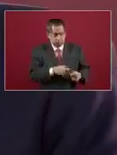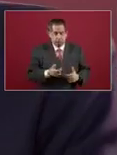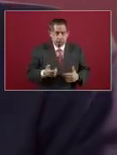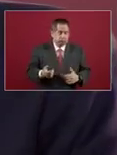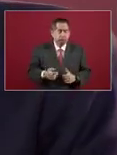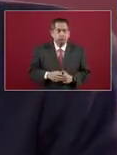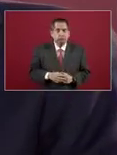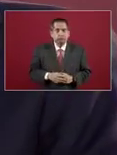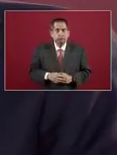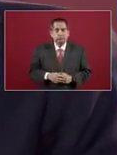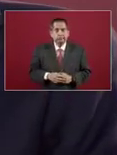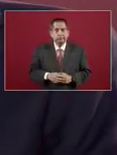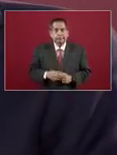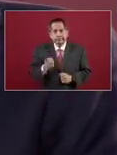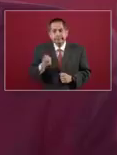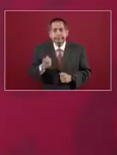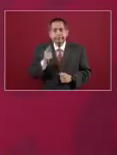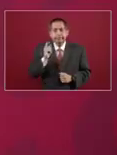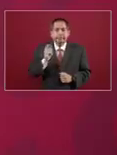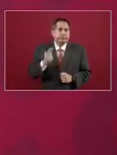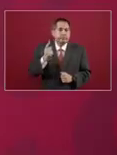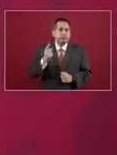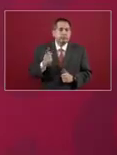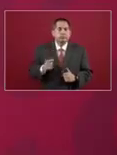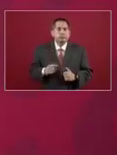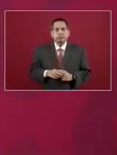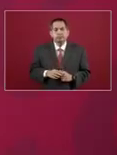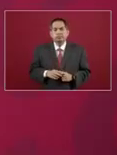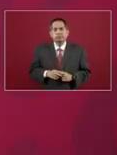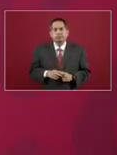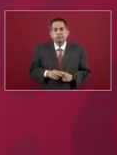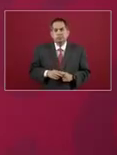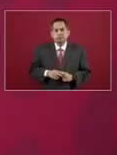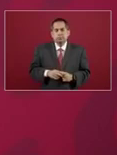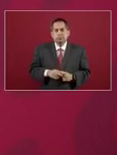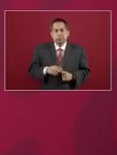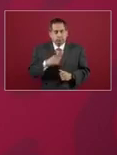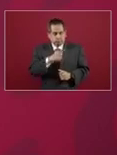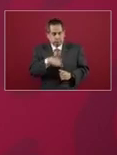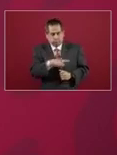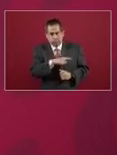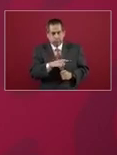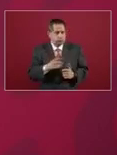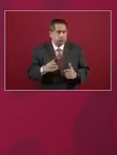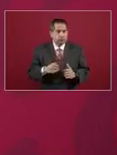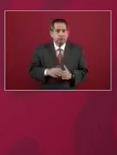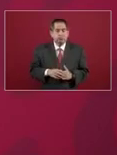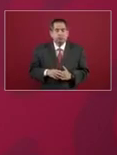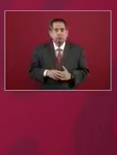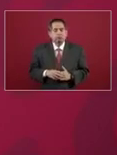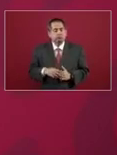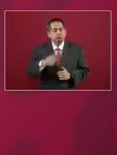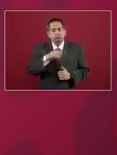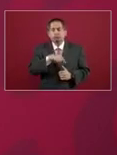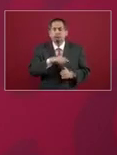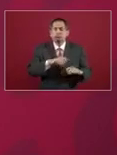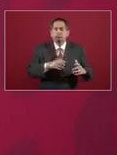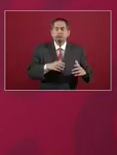Es un asunto que ellos seguramente van